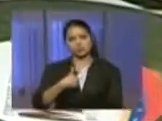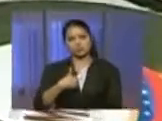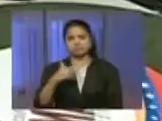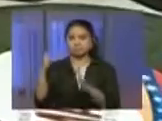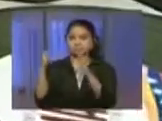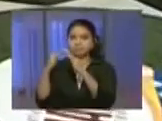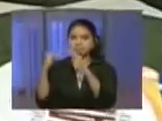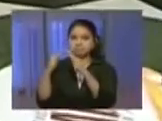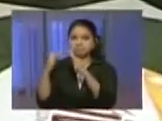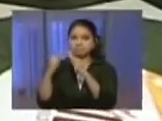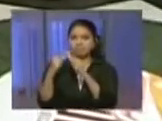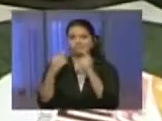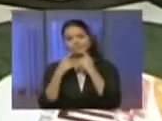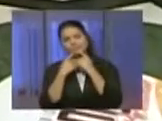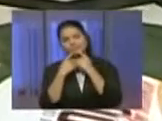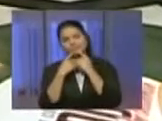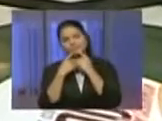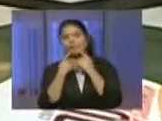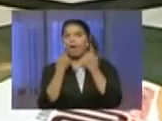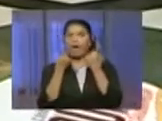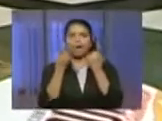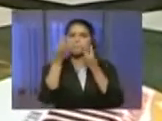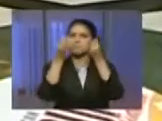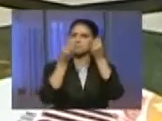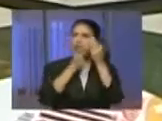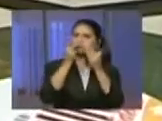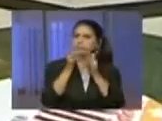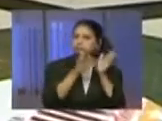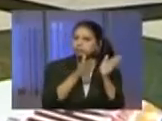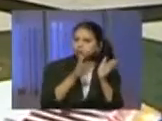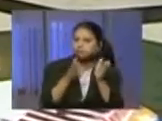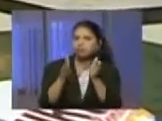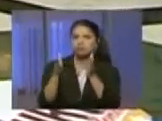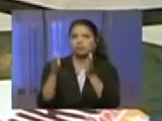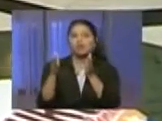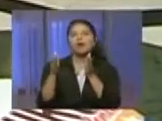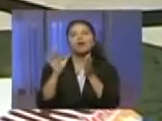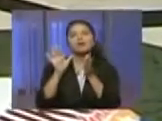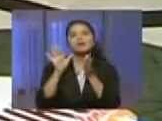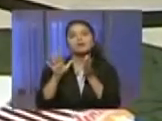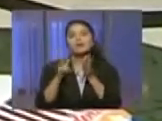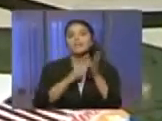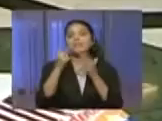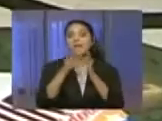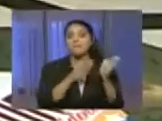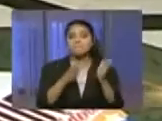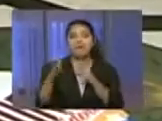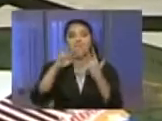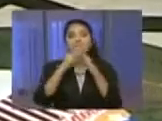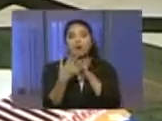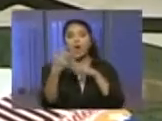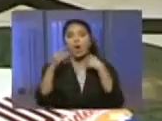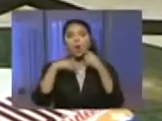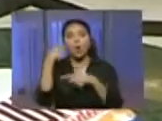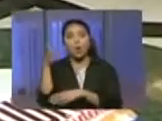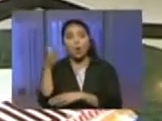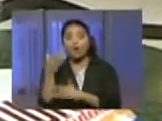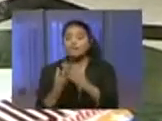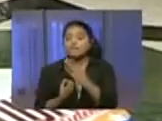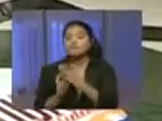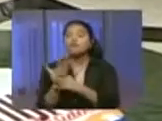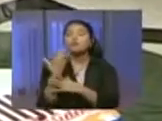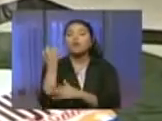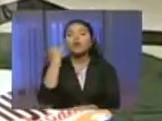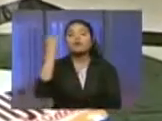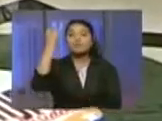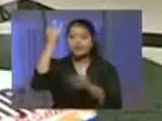entonces nos pusimos a planificar y así del plan barrio nuevo barri tricolor fundado por el comandante